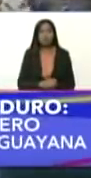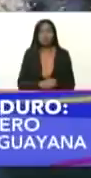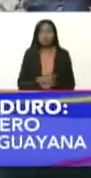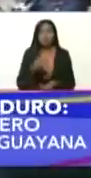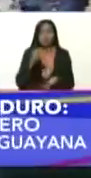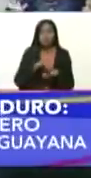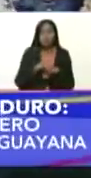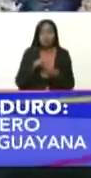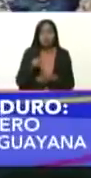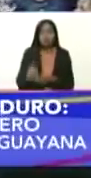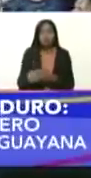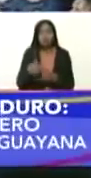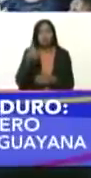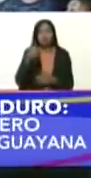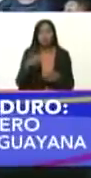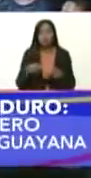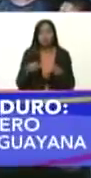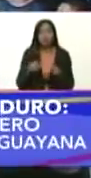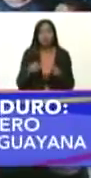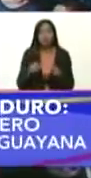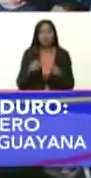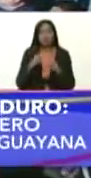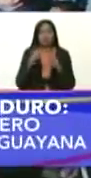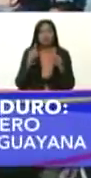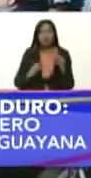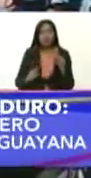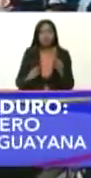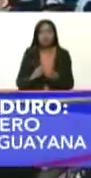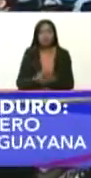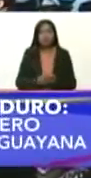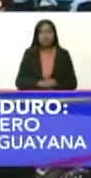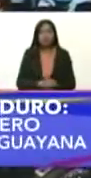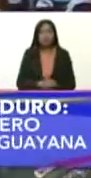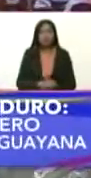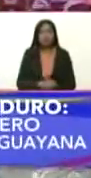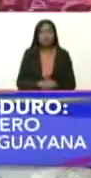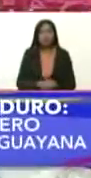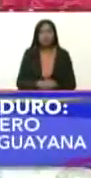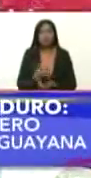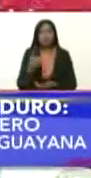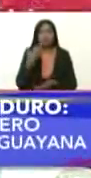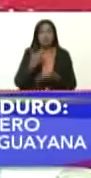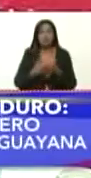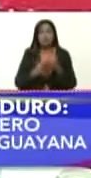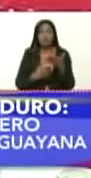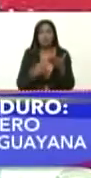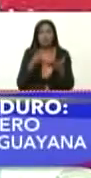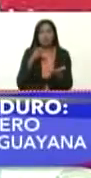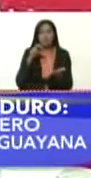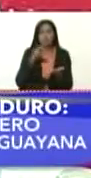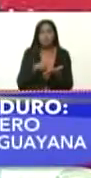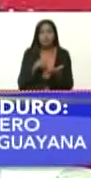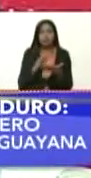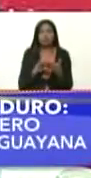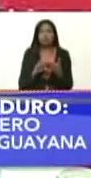Establecer un Estado Mayor del sector... No. Aquí hay una propuesta que saltaste. Dice